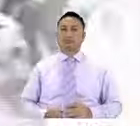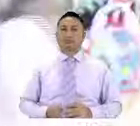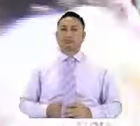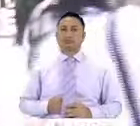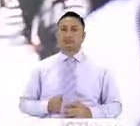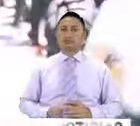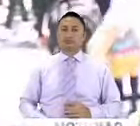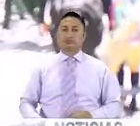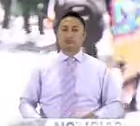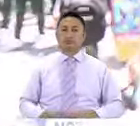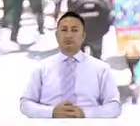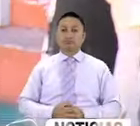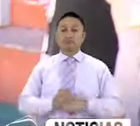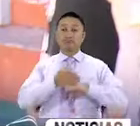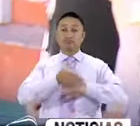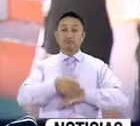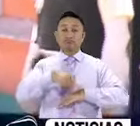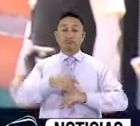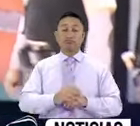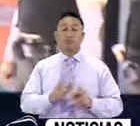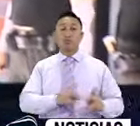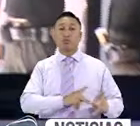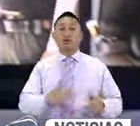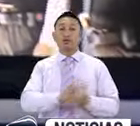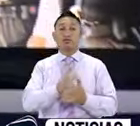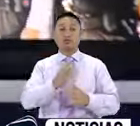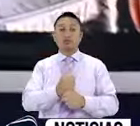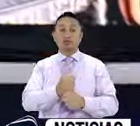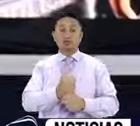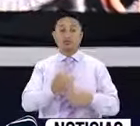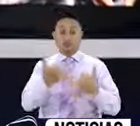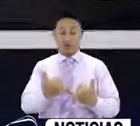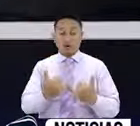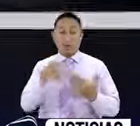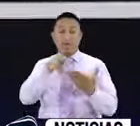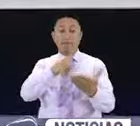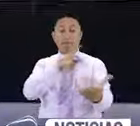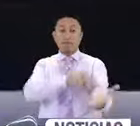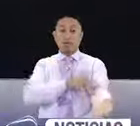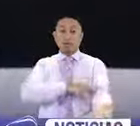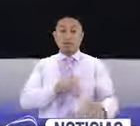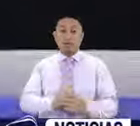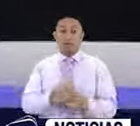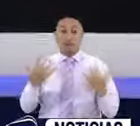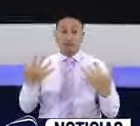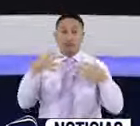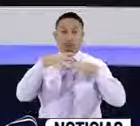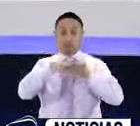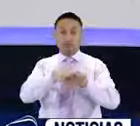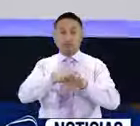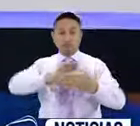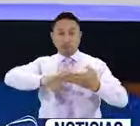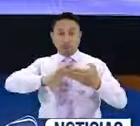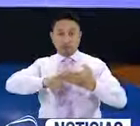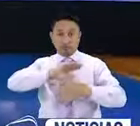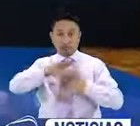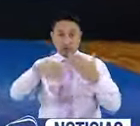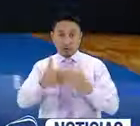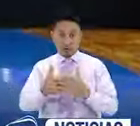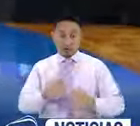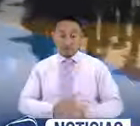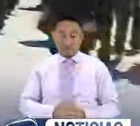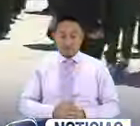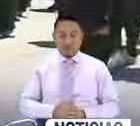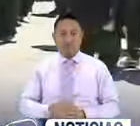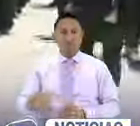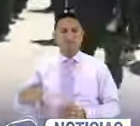Más adelante, el plan Escuela Segura será ahora un programa que involucrará a toda la comunidad educativa. ¿Cómo se enfrentará